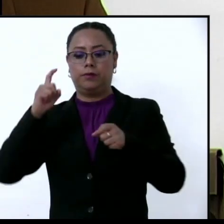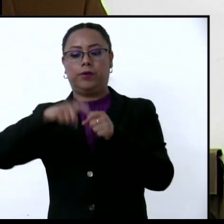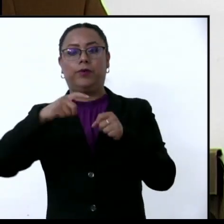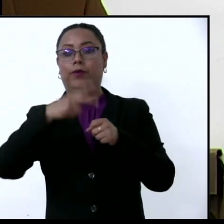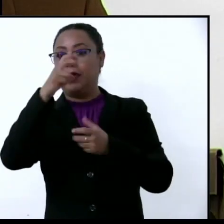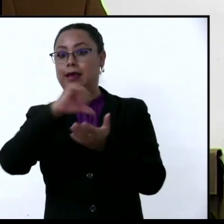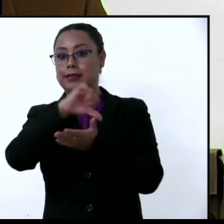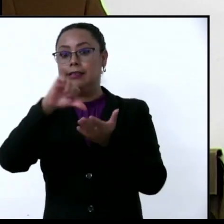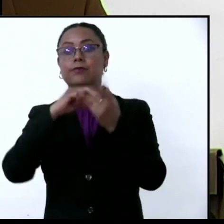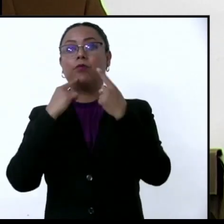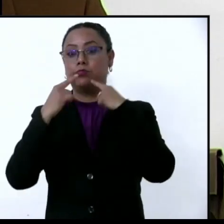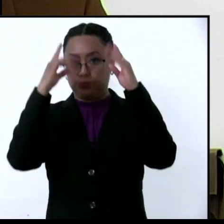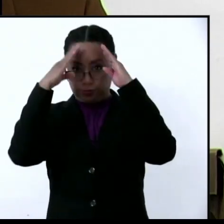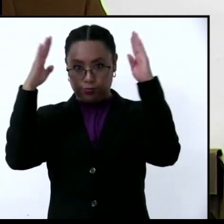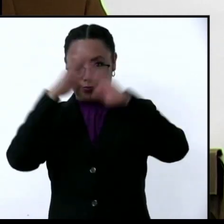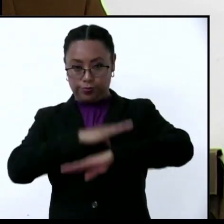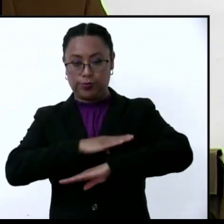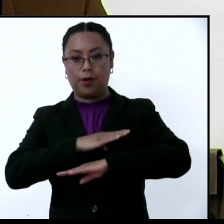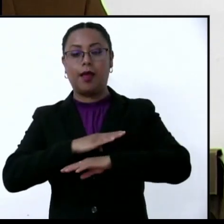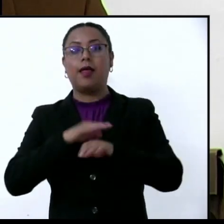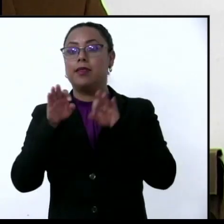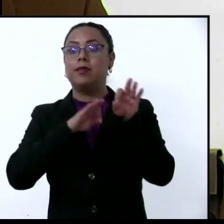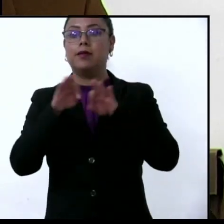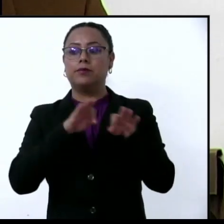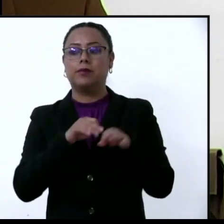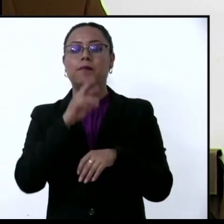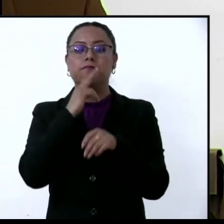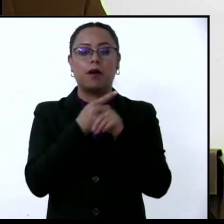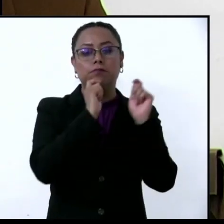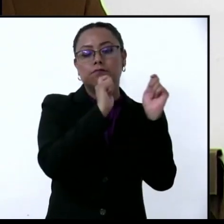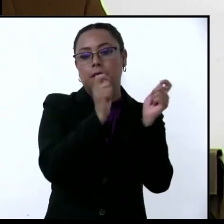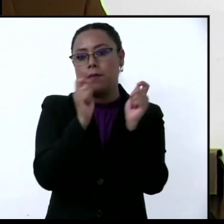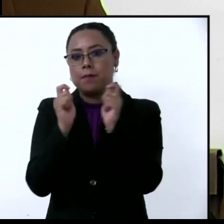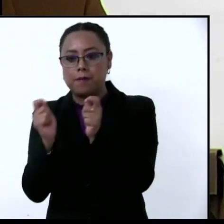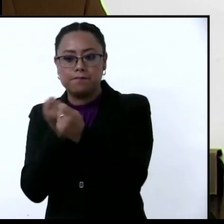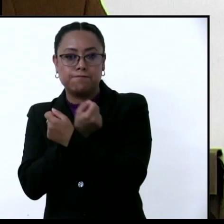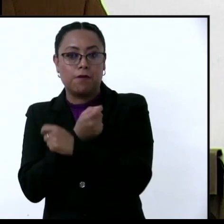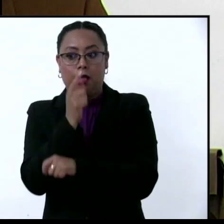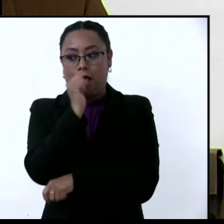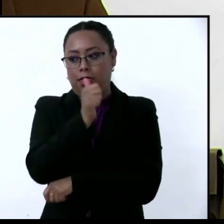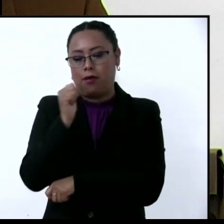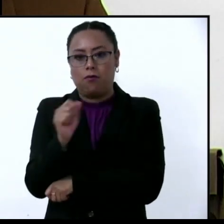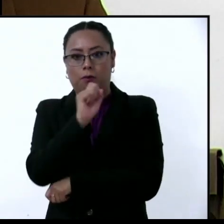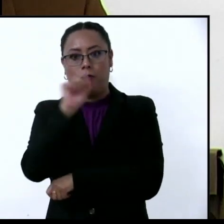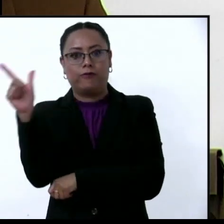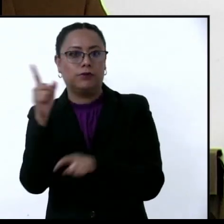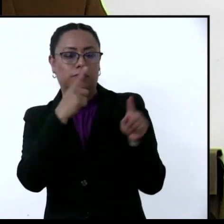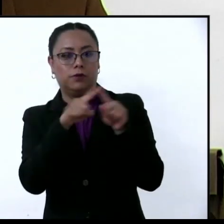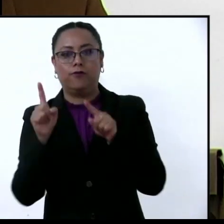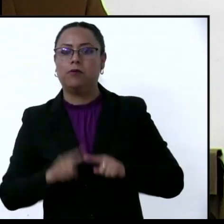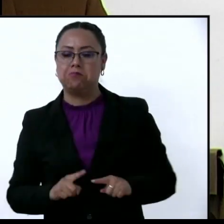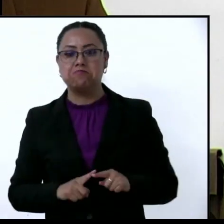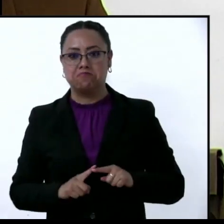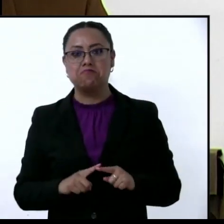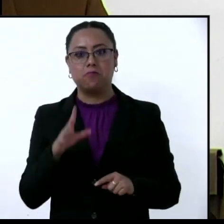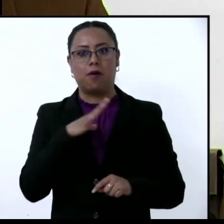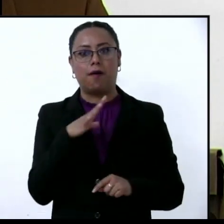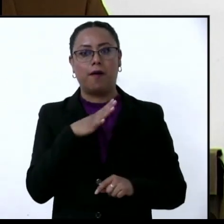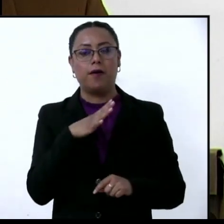de Conciliación Laboral tienen una instrucción de distintas profesiones. Es un órgano multidisciplinario